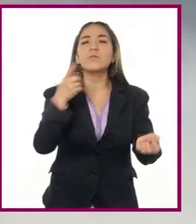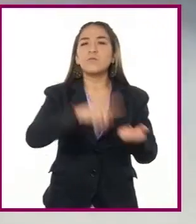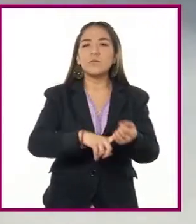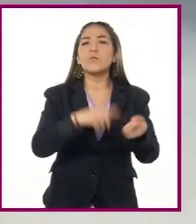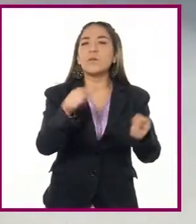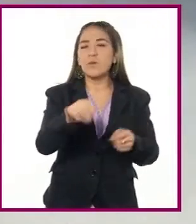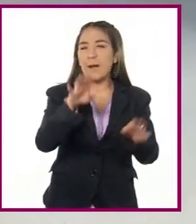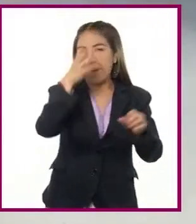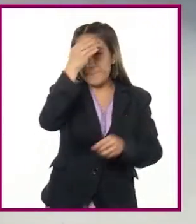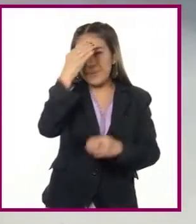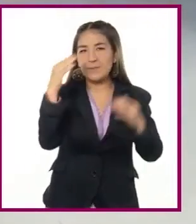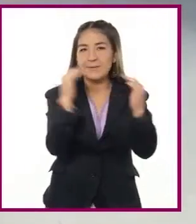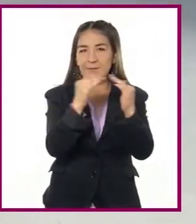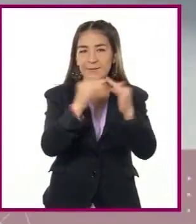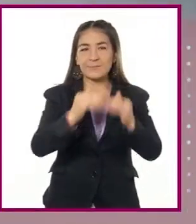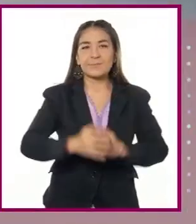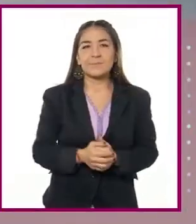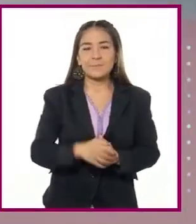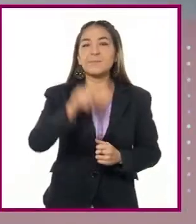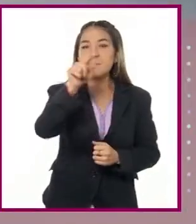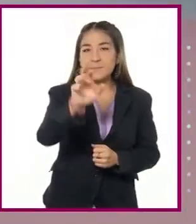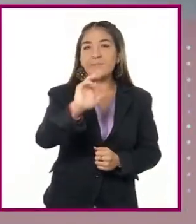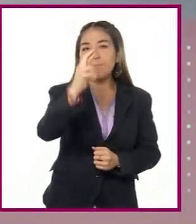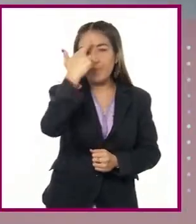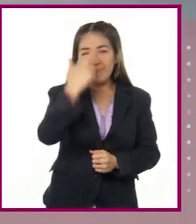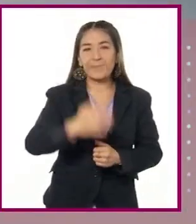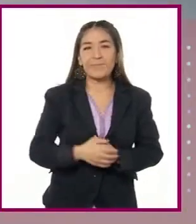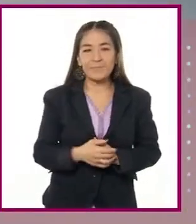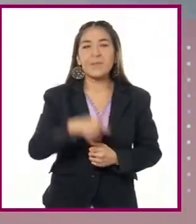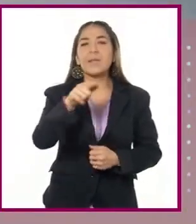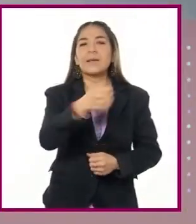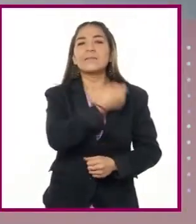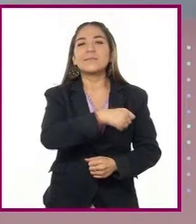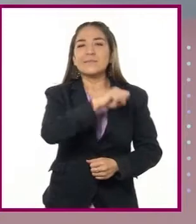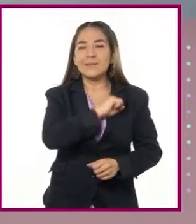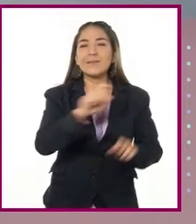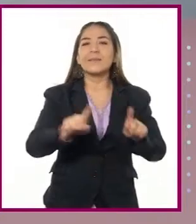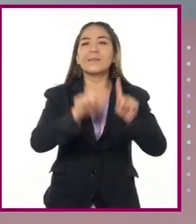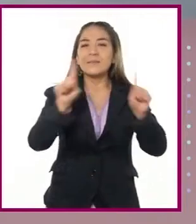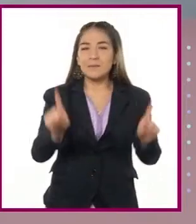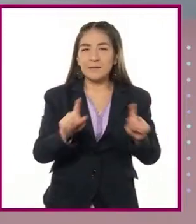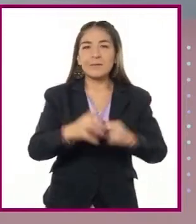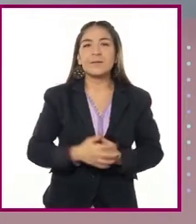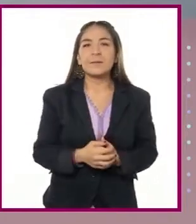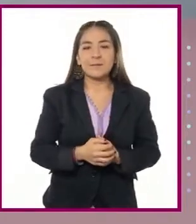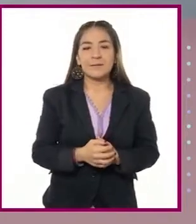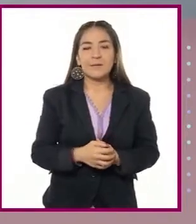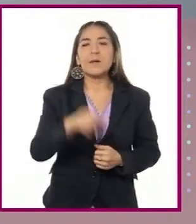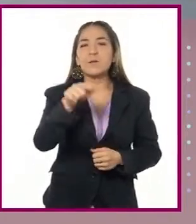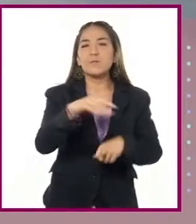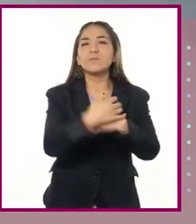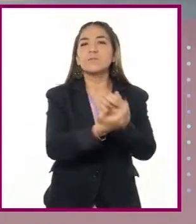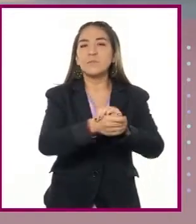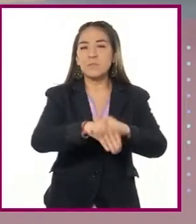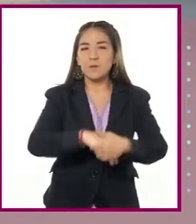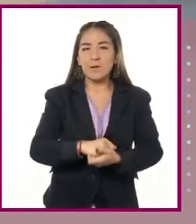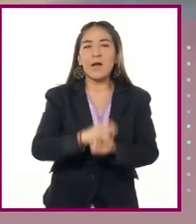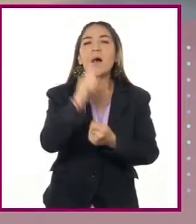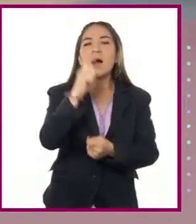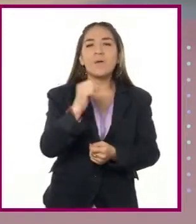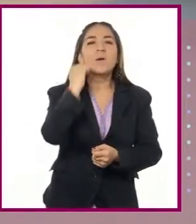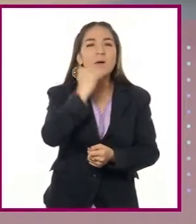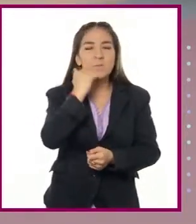de Aprende en Casa. Recuerden mantener la sana distancia, lavarse las manos con agua y jabón durante